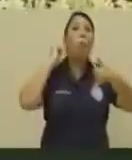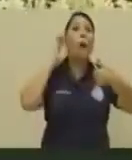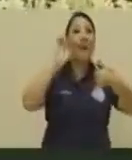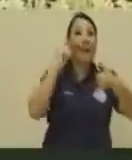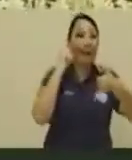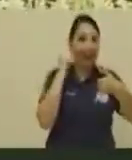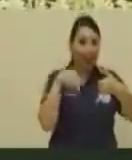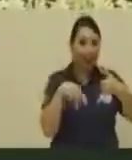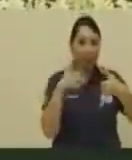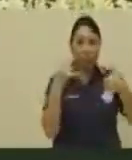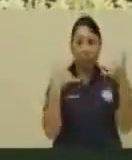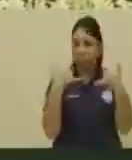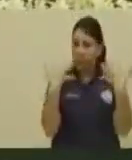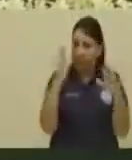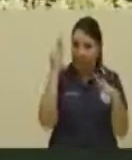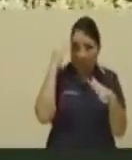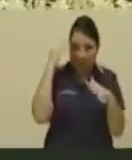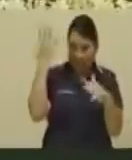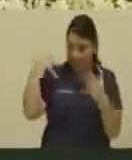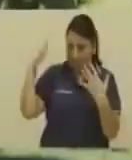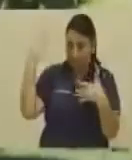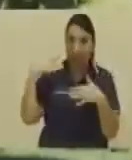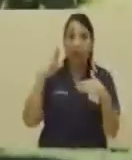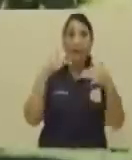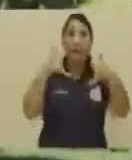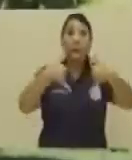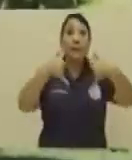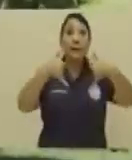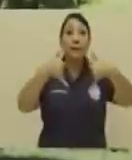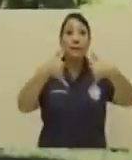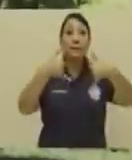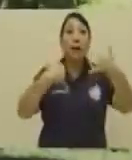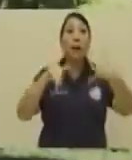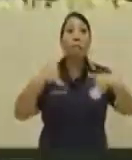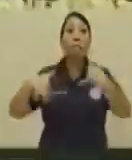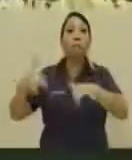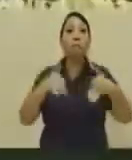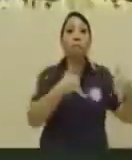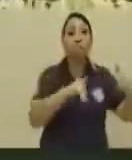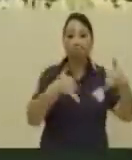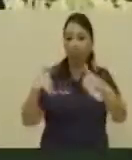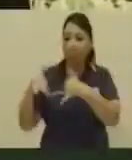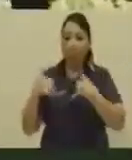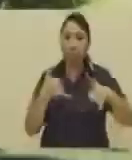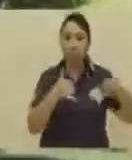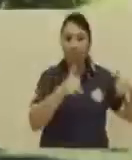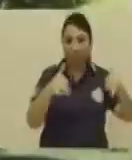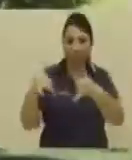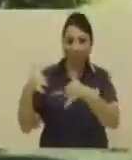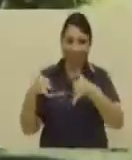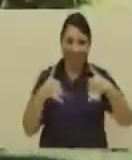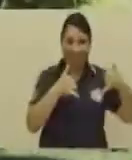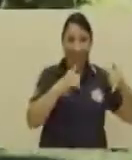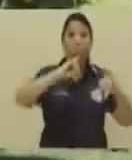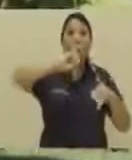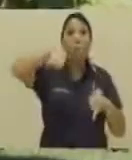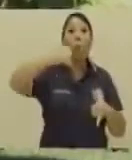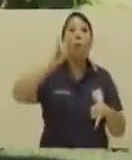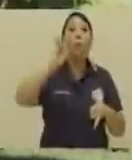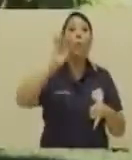estar en una letra J del abecedario, como ya lo hemos hecho anteriormente, y el pulgar hacia arriba. Y vamos a moverlo hacia el